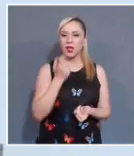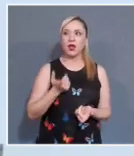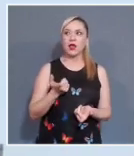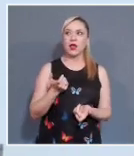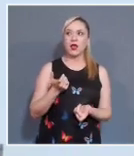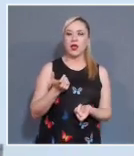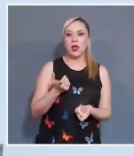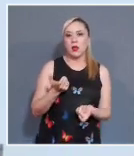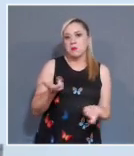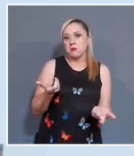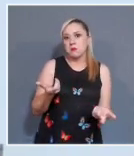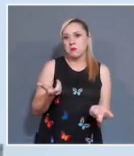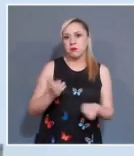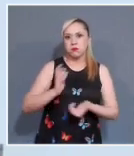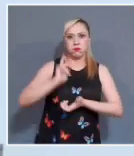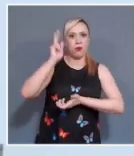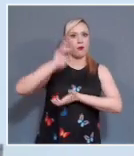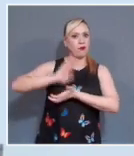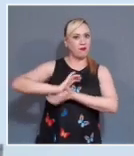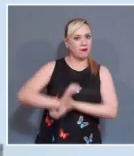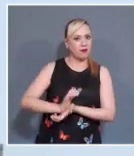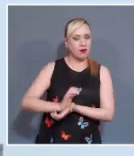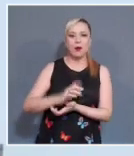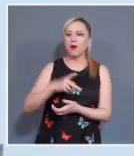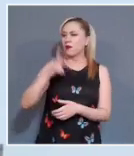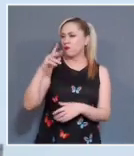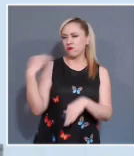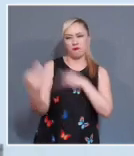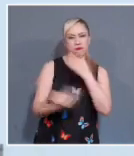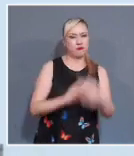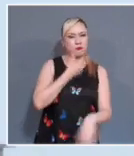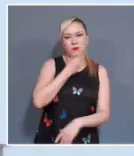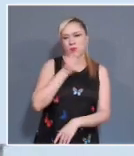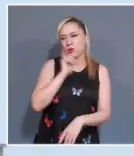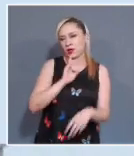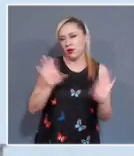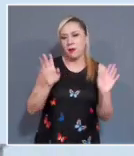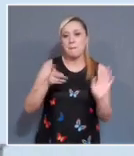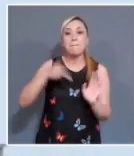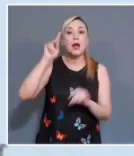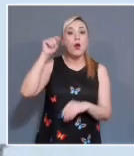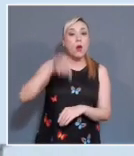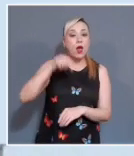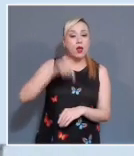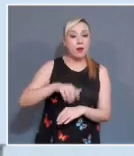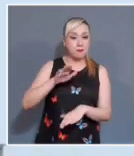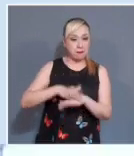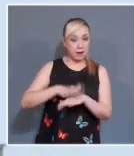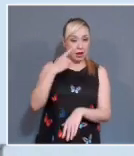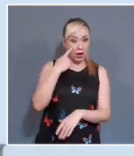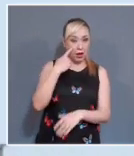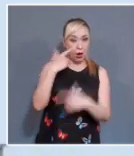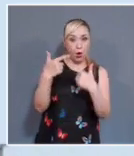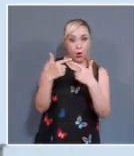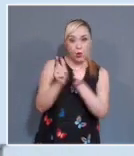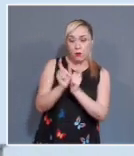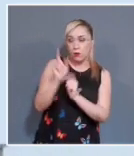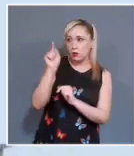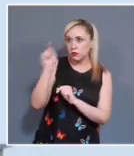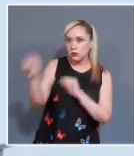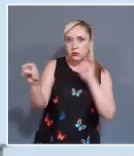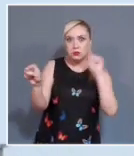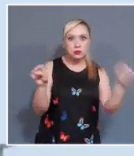discriminatorio, pero en nuestro país hay grupos particularmente presionados y acechados por